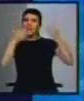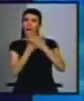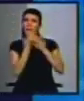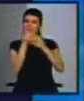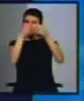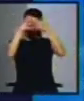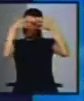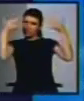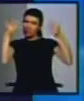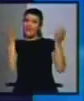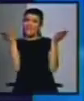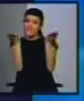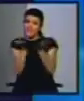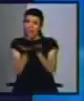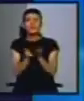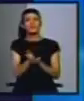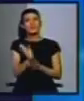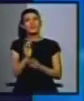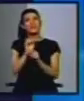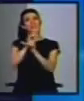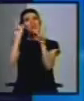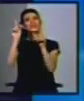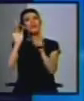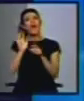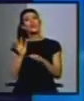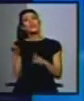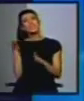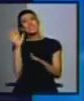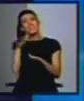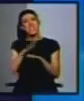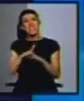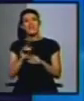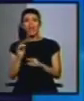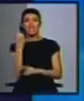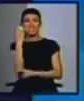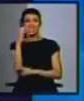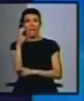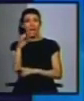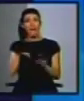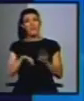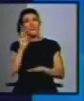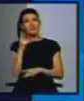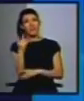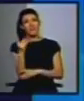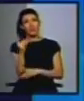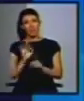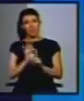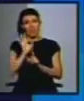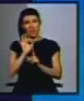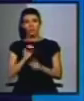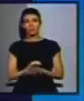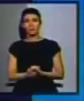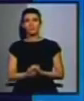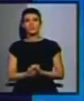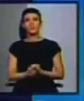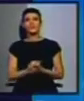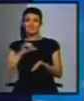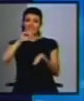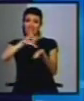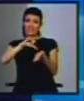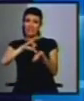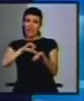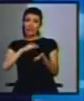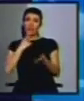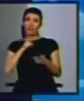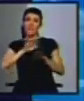de la mañana. Los valles seguirán despejados y con temperaturas tibias. La Serena con una máxima de 21 grados. La zona centro y